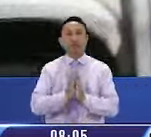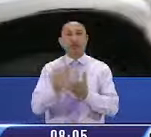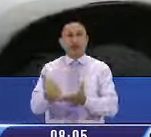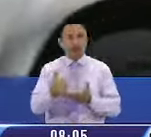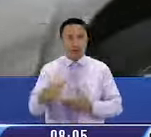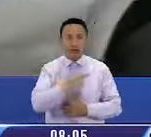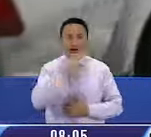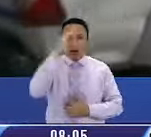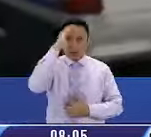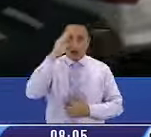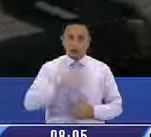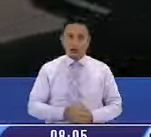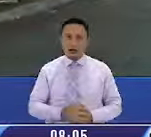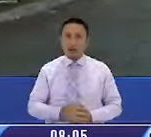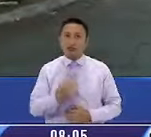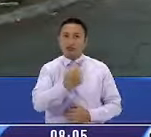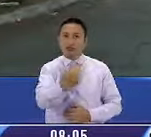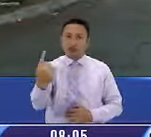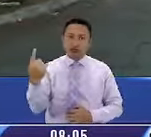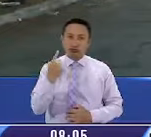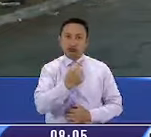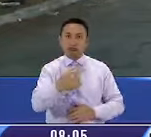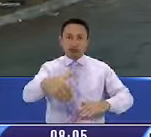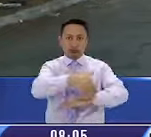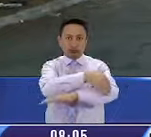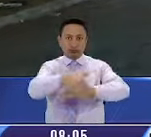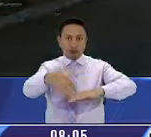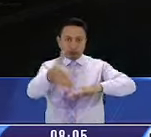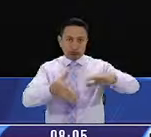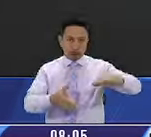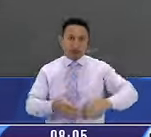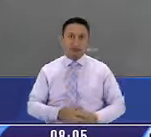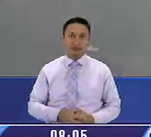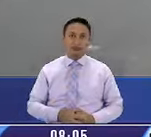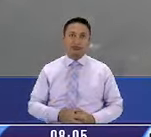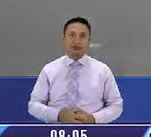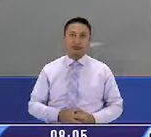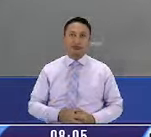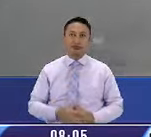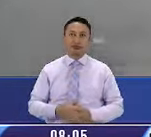policial en la zona y patrullajes en las vías transversales.